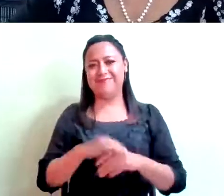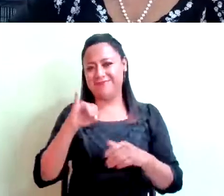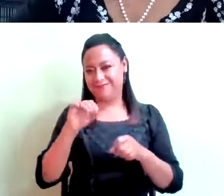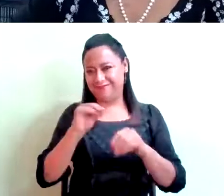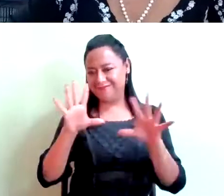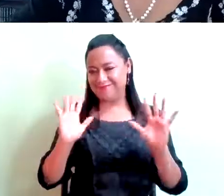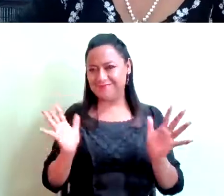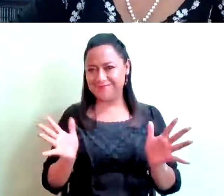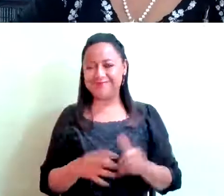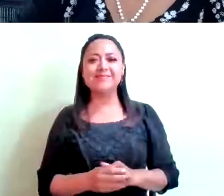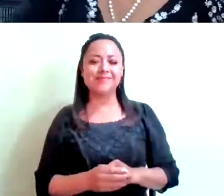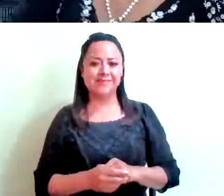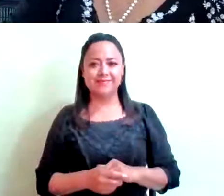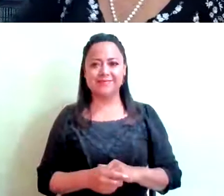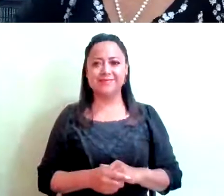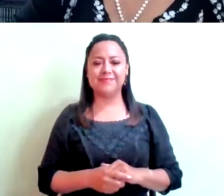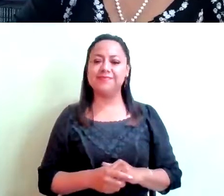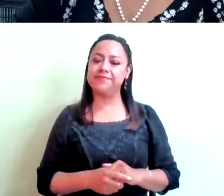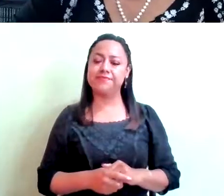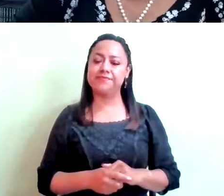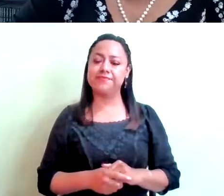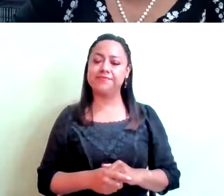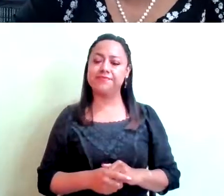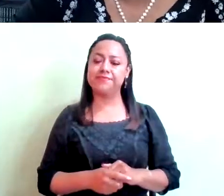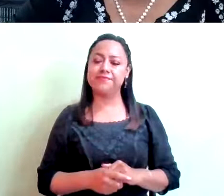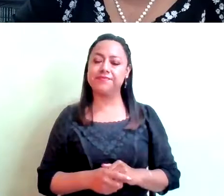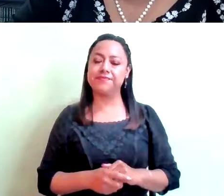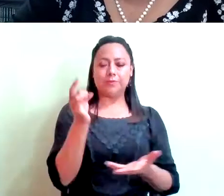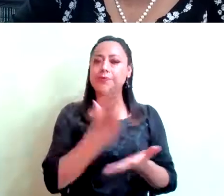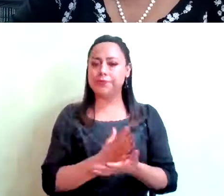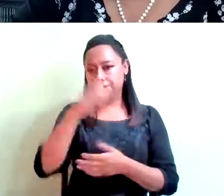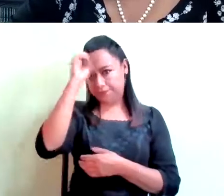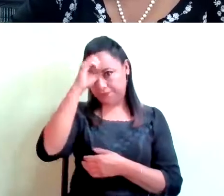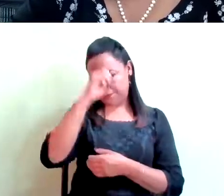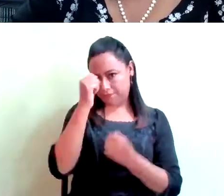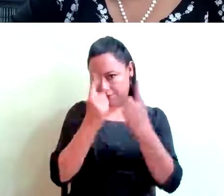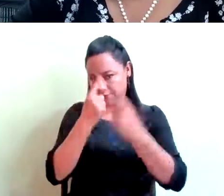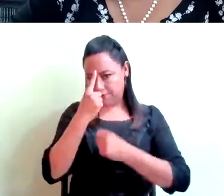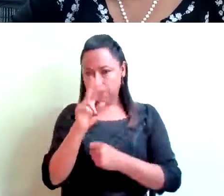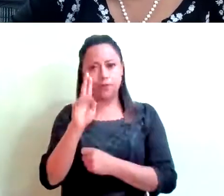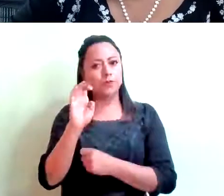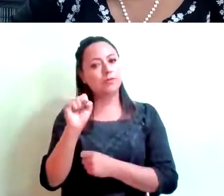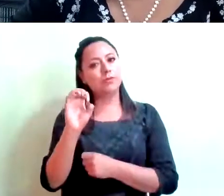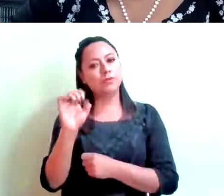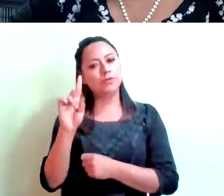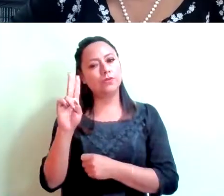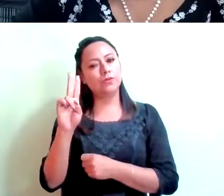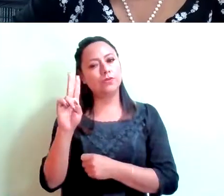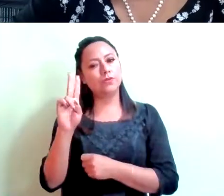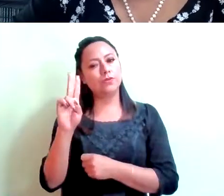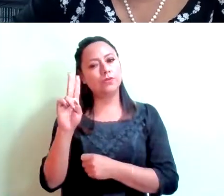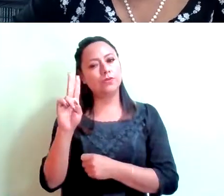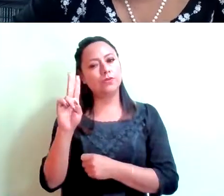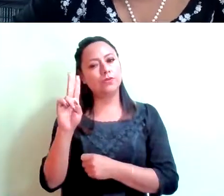bien. Quisiera hacer algunas observaciones en el resolutivo que se menciona y ponerlo a